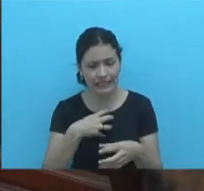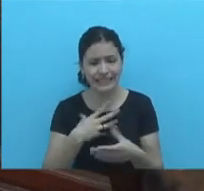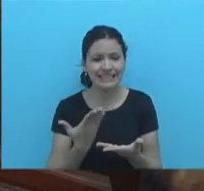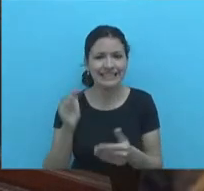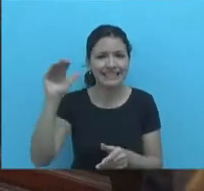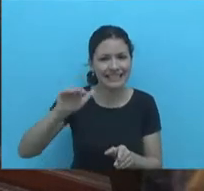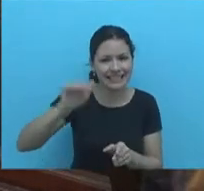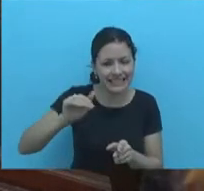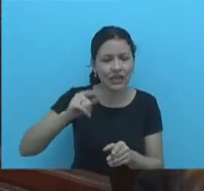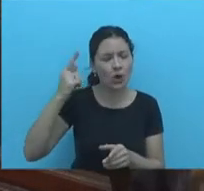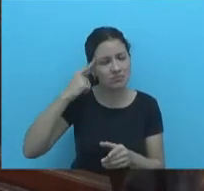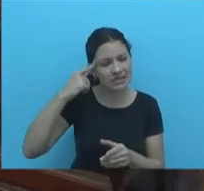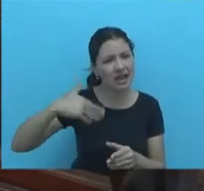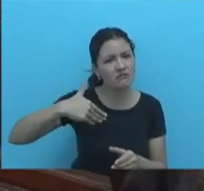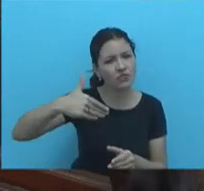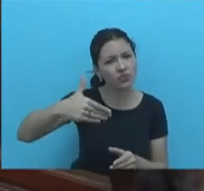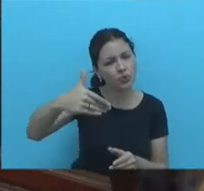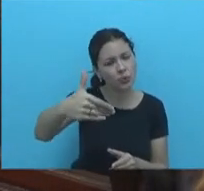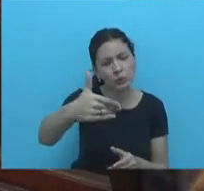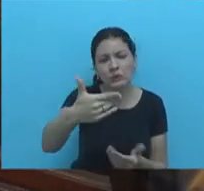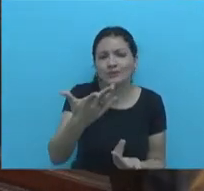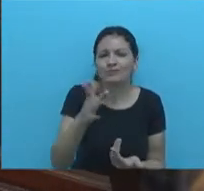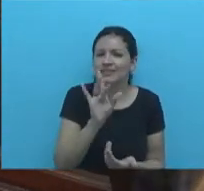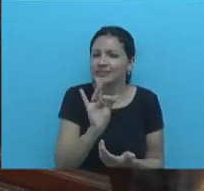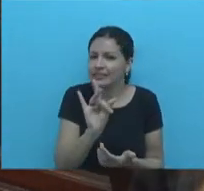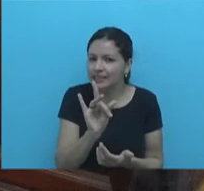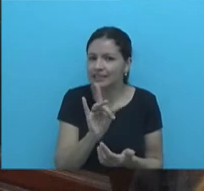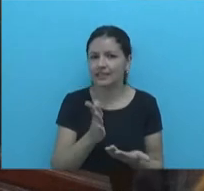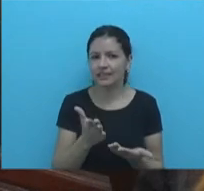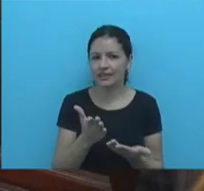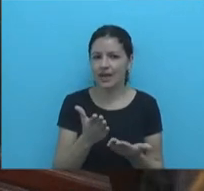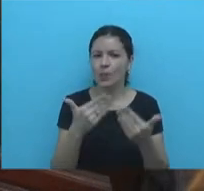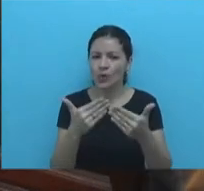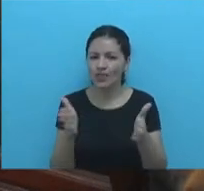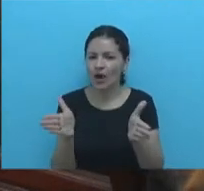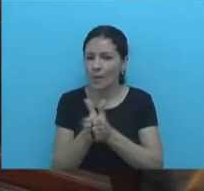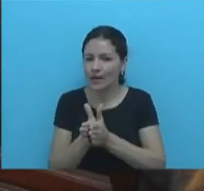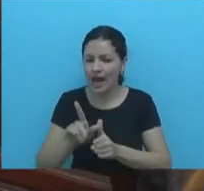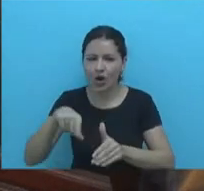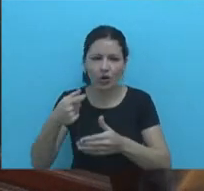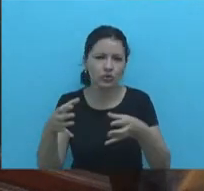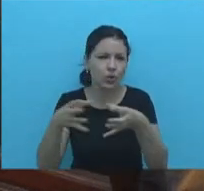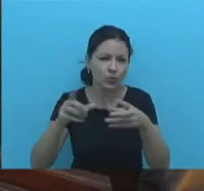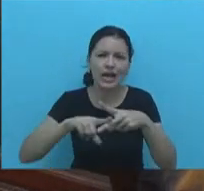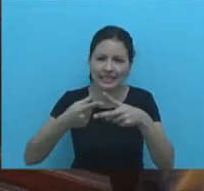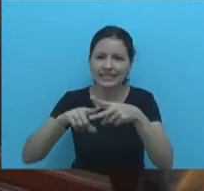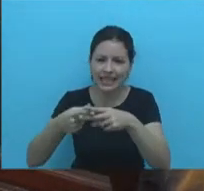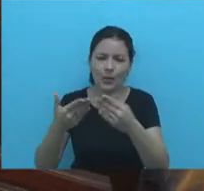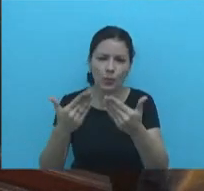se pueden sentir acompañados con otras materias, no necesariamente con este proyecto.